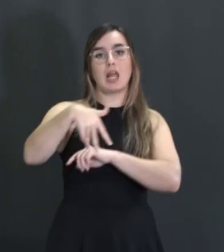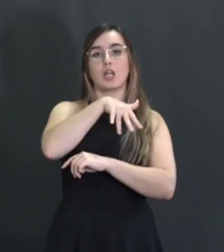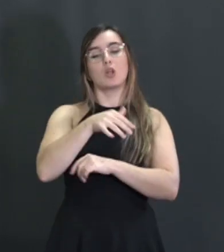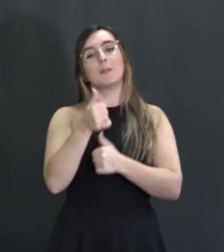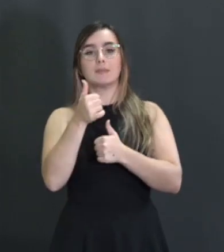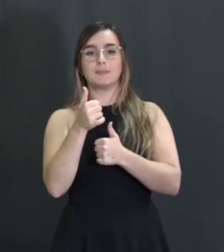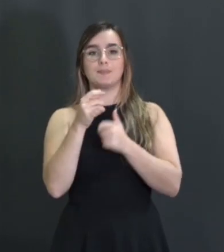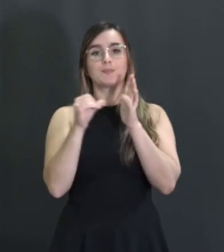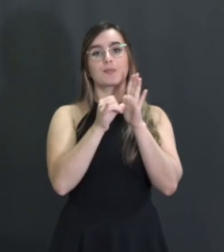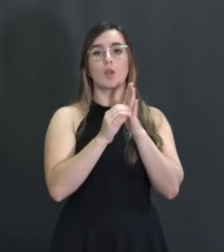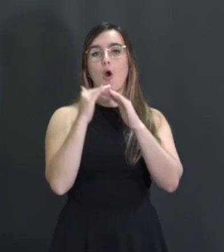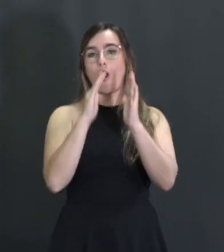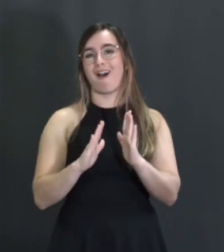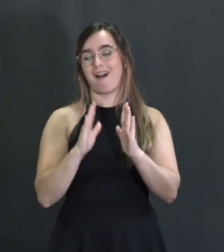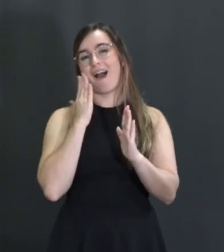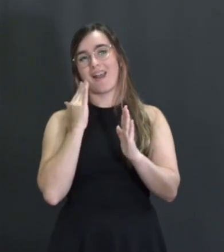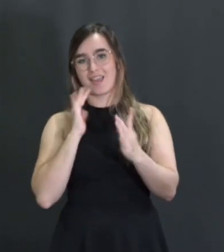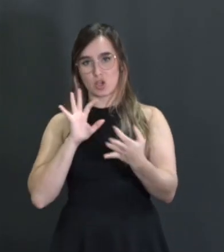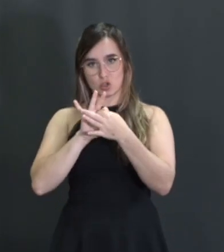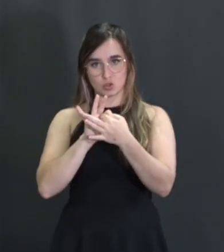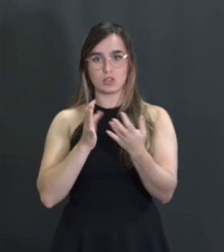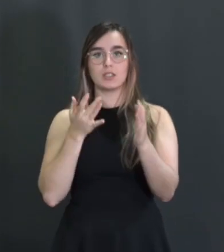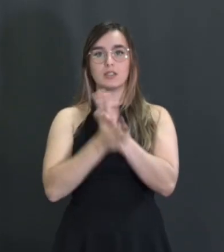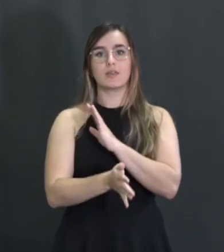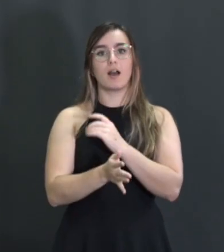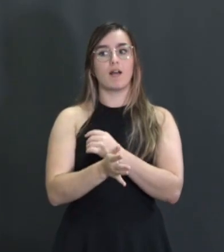y claramente diferenciados de lo que es